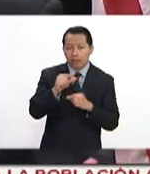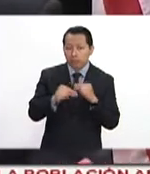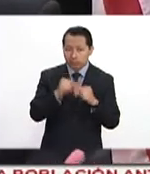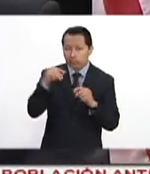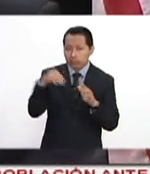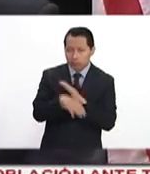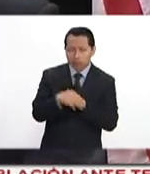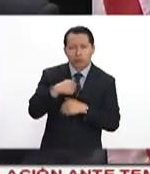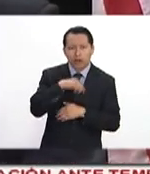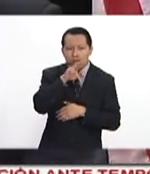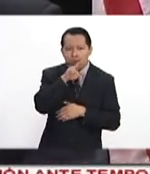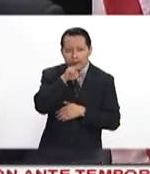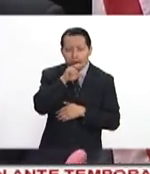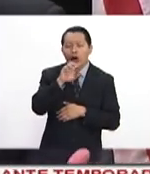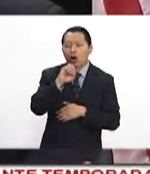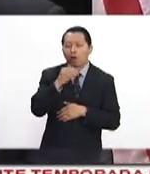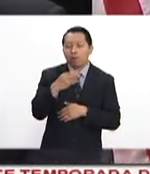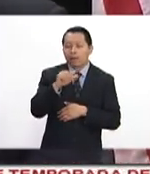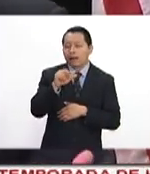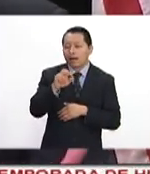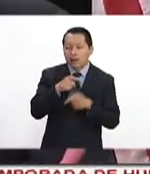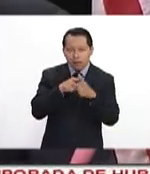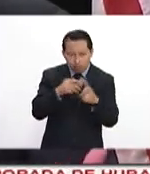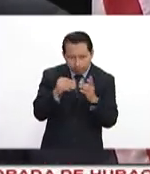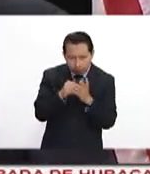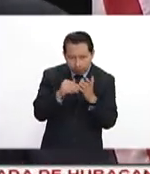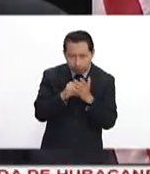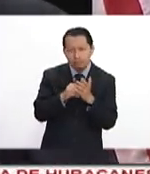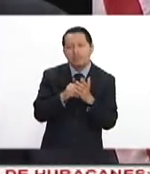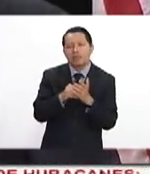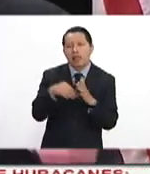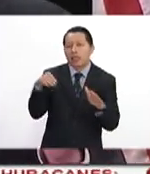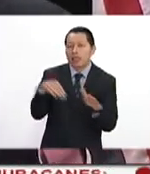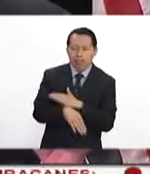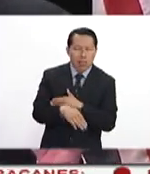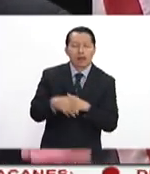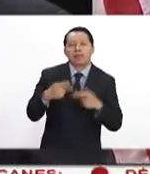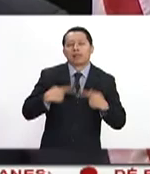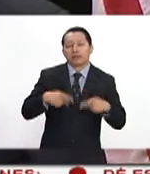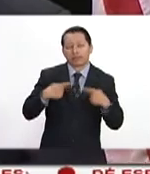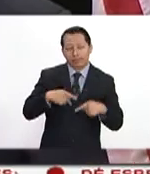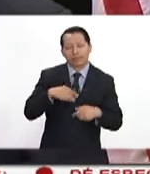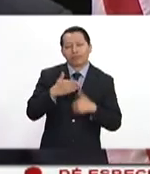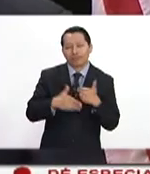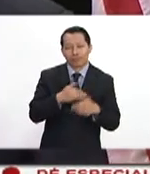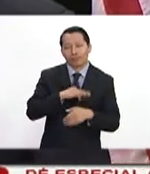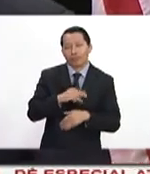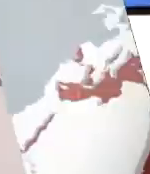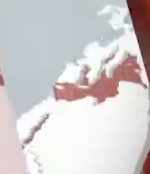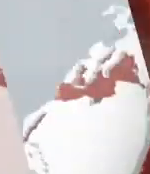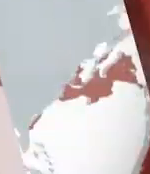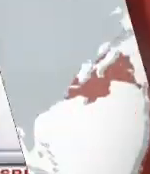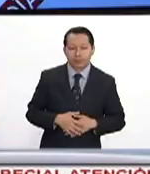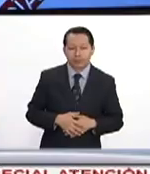Estoy preocupado de que el Obamacare continúe y que colapse y la gente salga herida en el proceso.